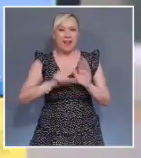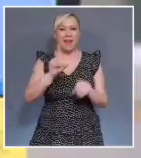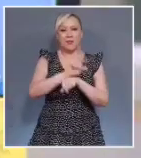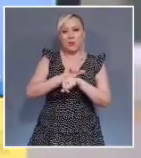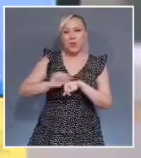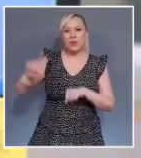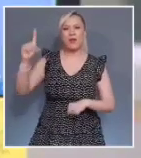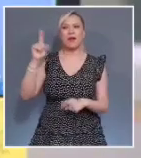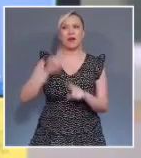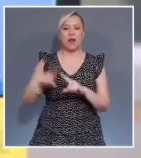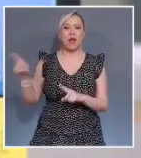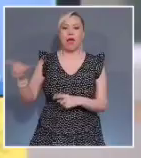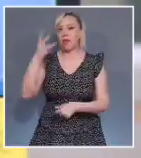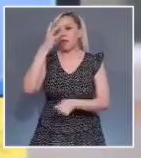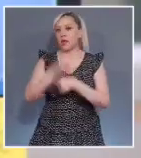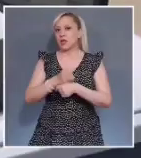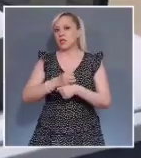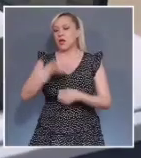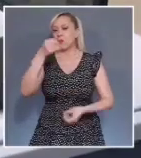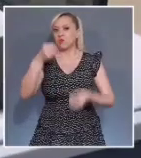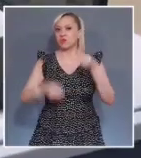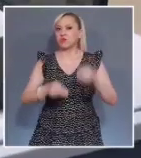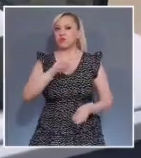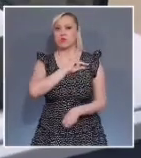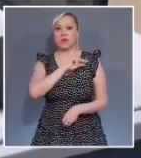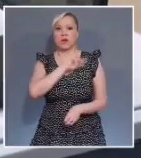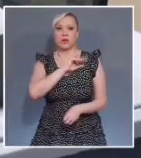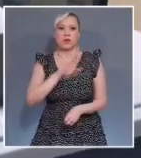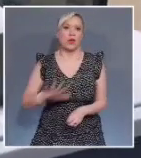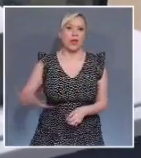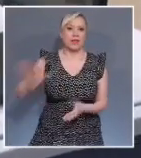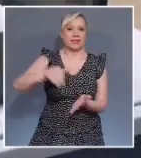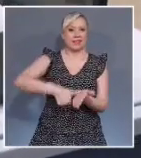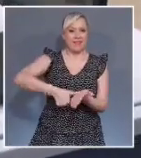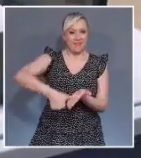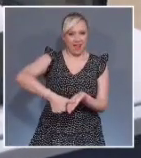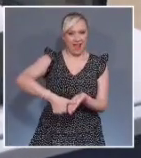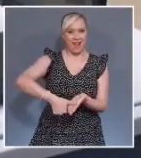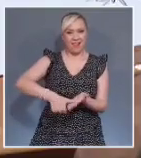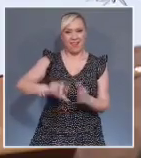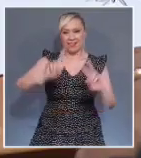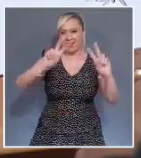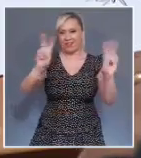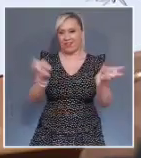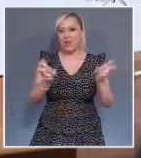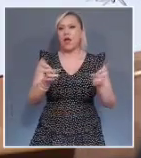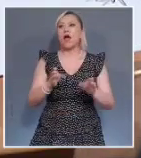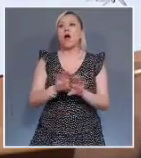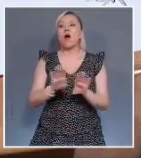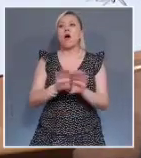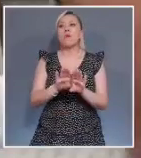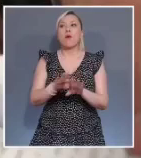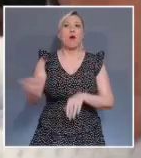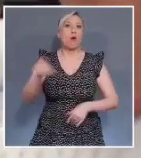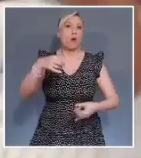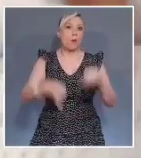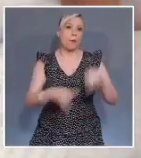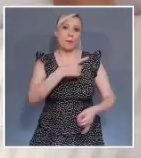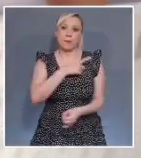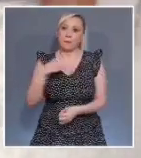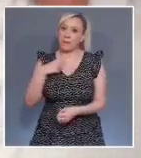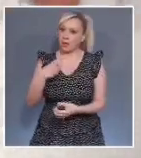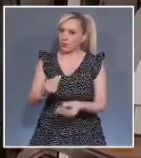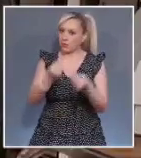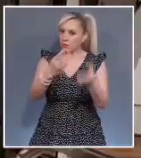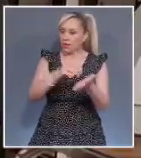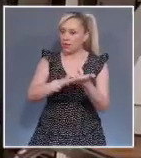primer circuito determinó que los juzgadores deben salvaguardar los derechos a la intimidad, a la vida privada, al